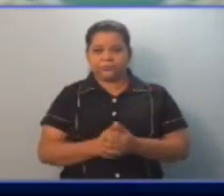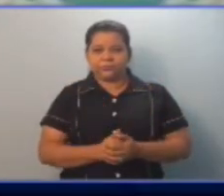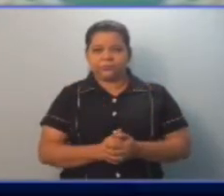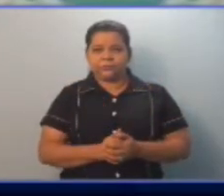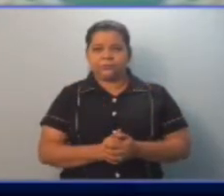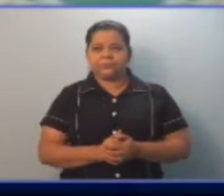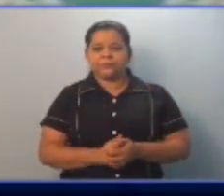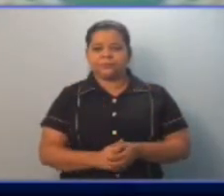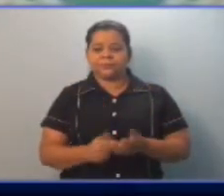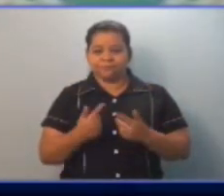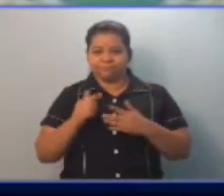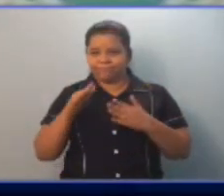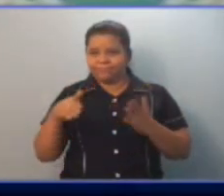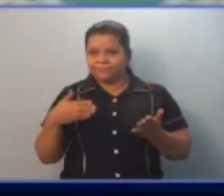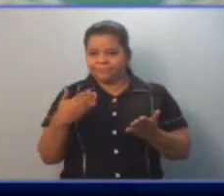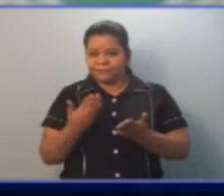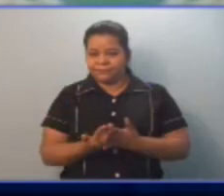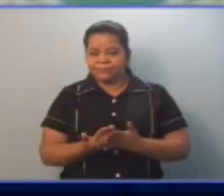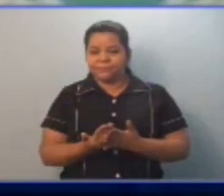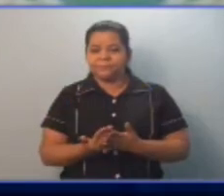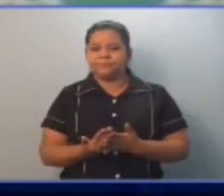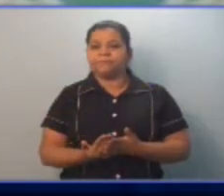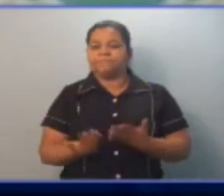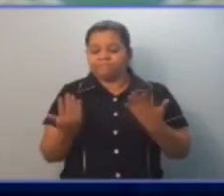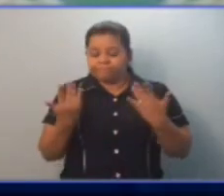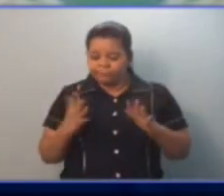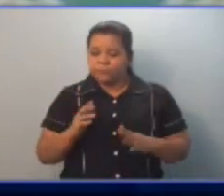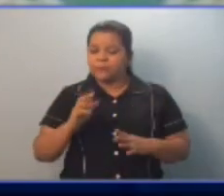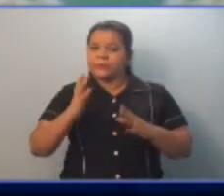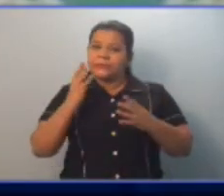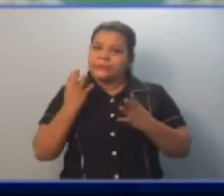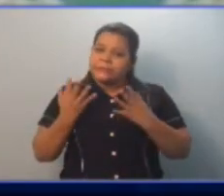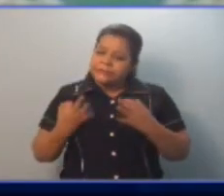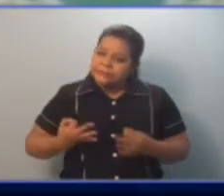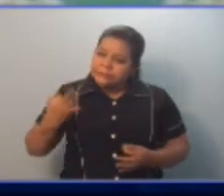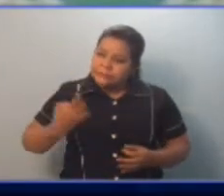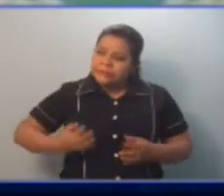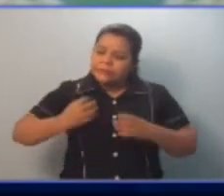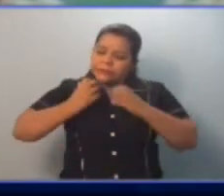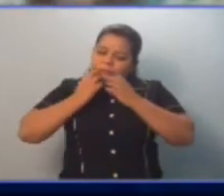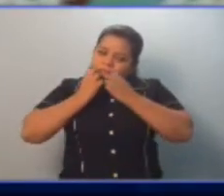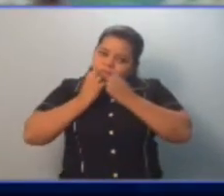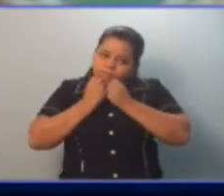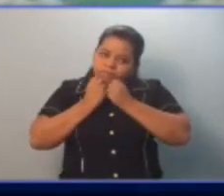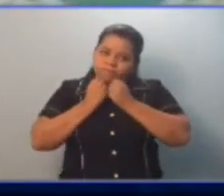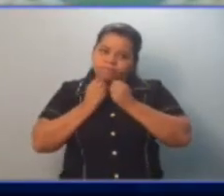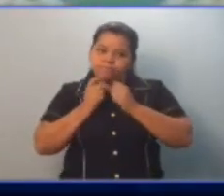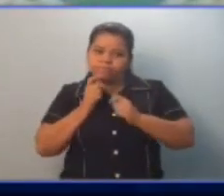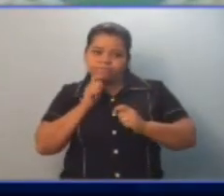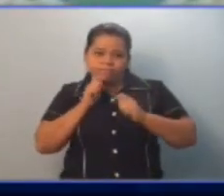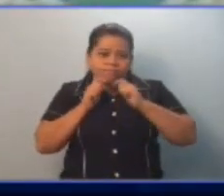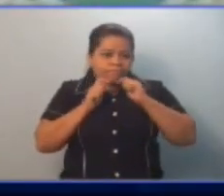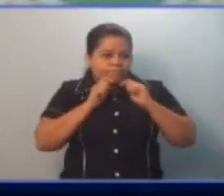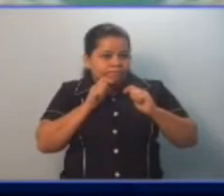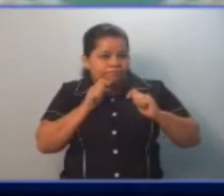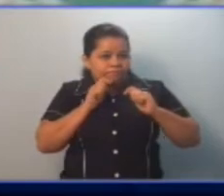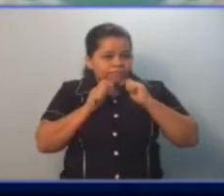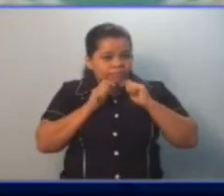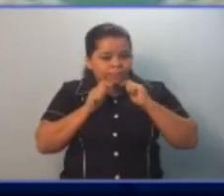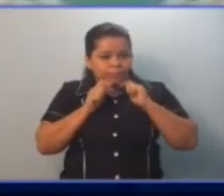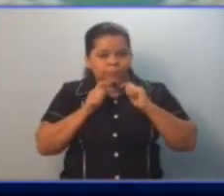ese momento tiene que respetarse y tutelarse, sin posibilidad de que haya vuelta atrás al